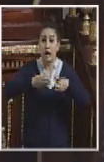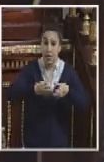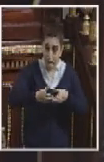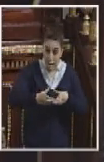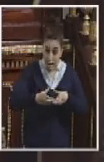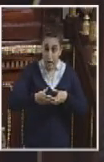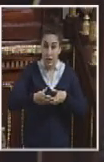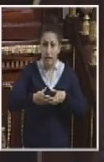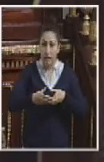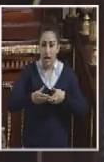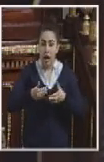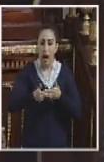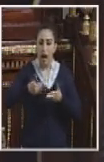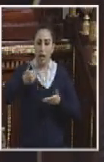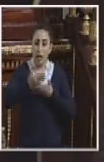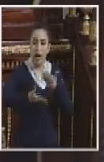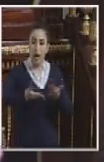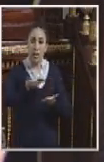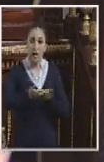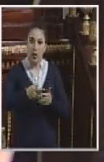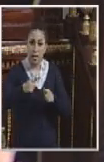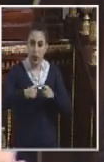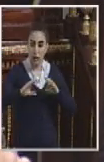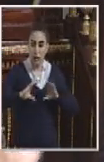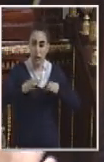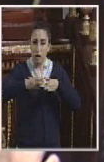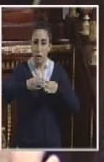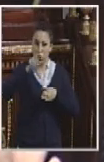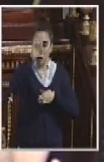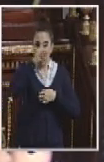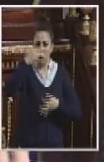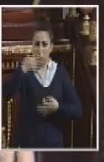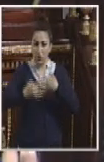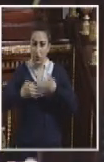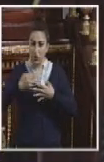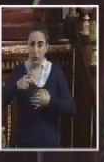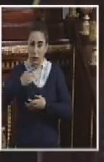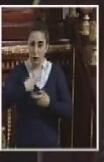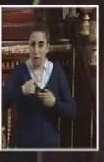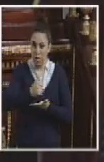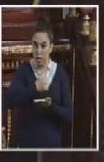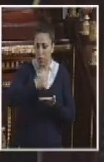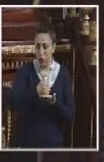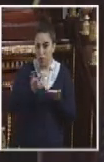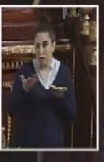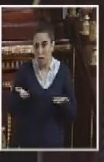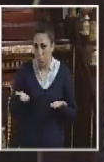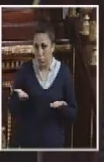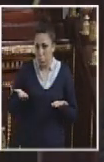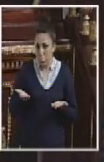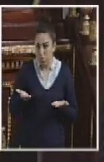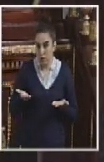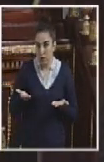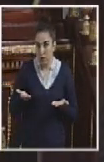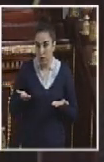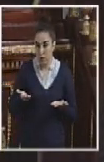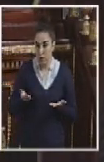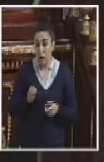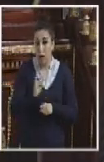a propuesta del Consejo Judicial Ciudadano, de tal suerte